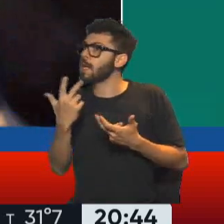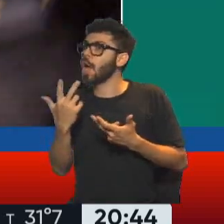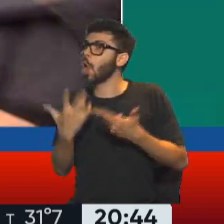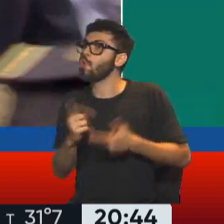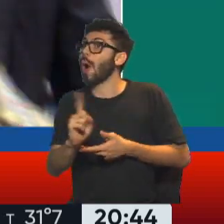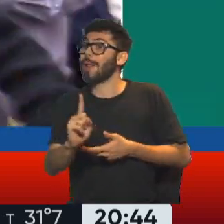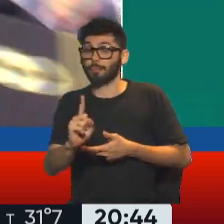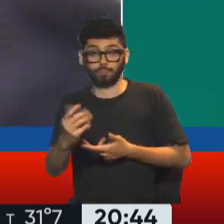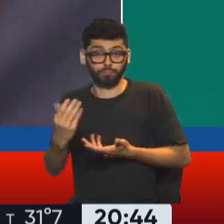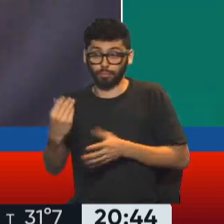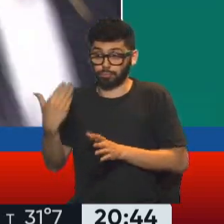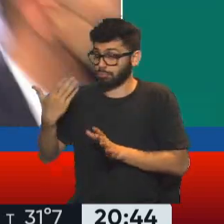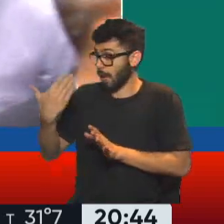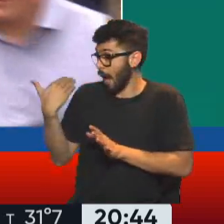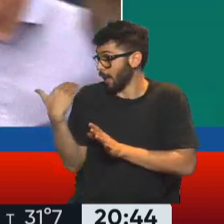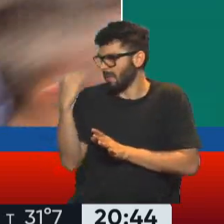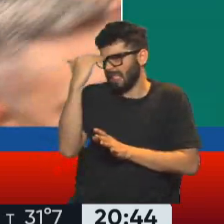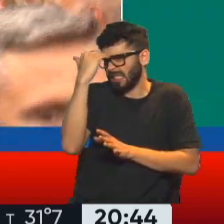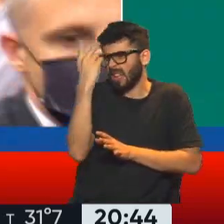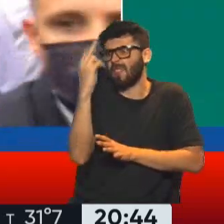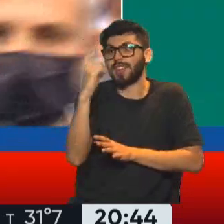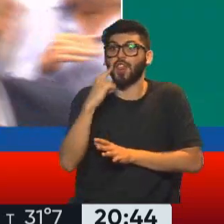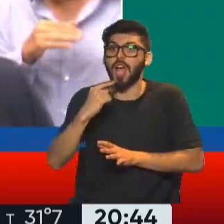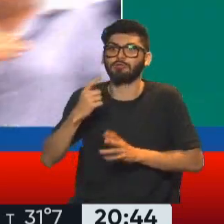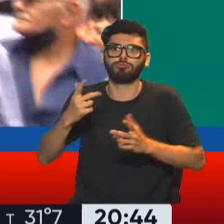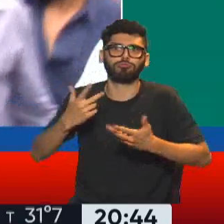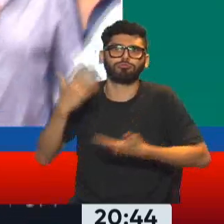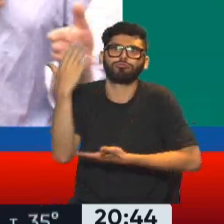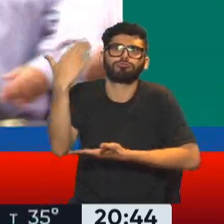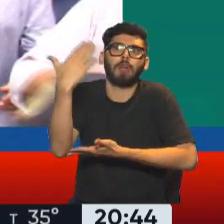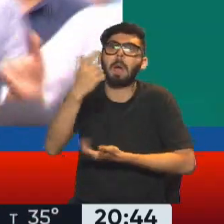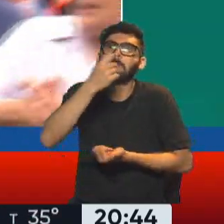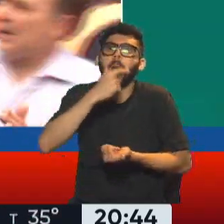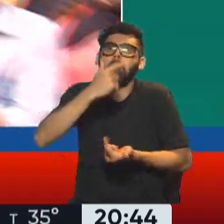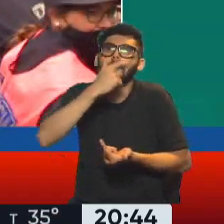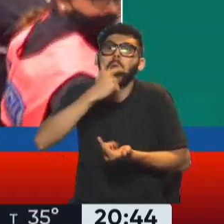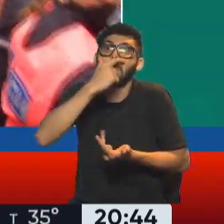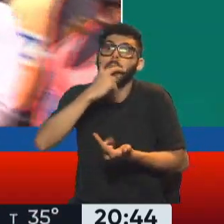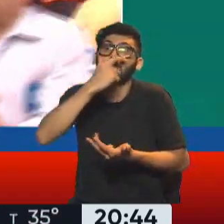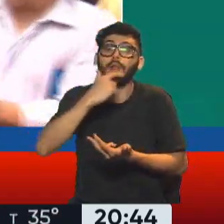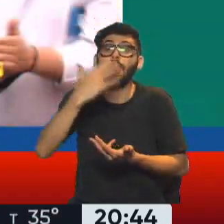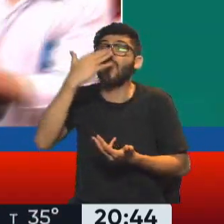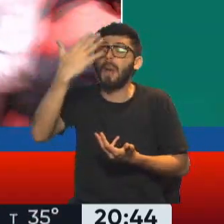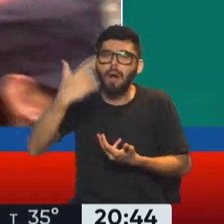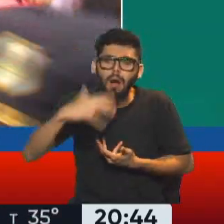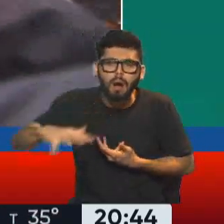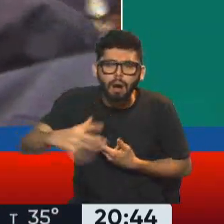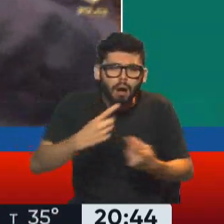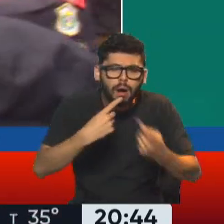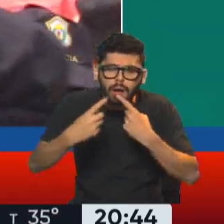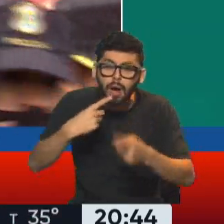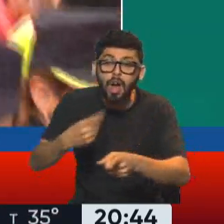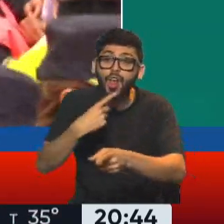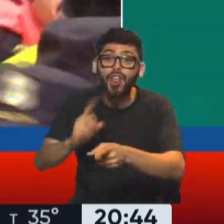han hablado de Macri hasta hace 15 o 20 días y todos los estudios que realizaron les dijeron que eso